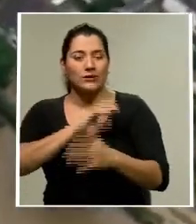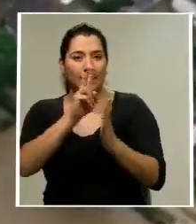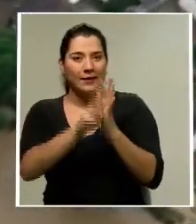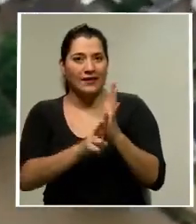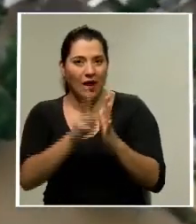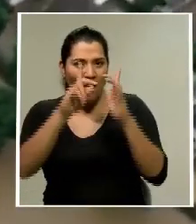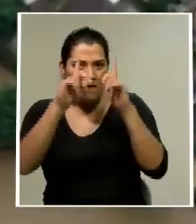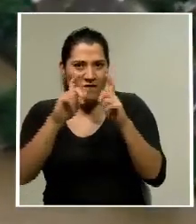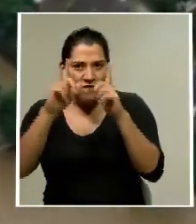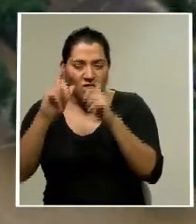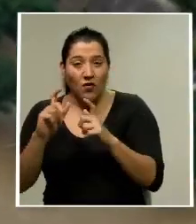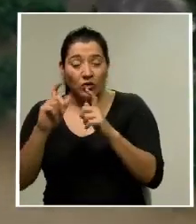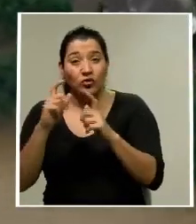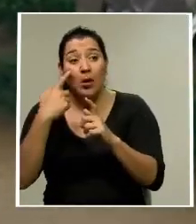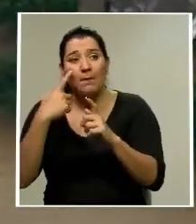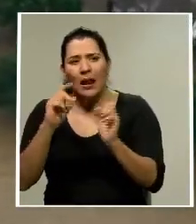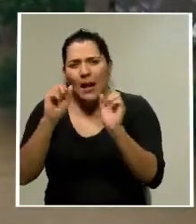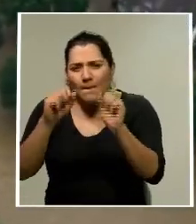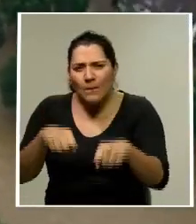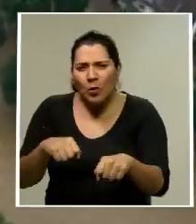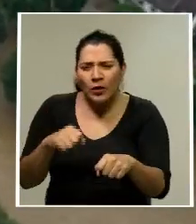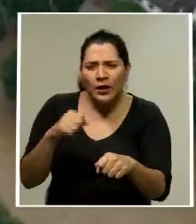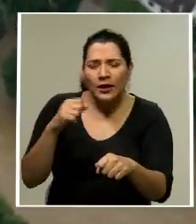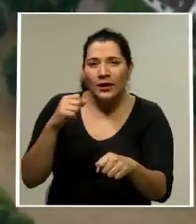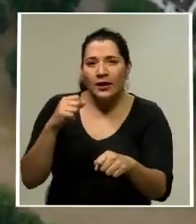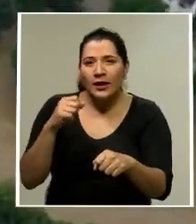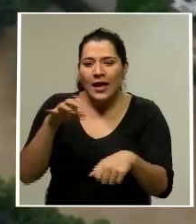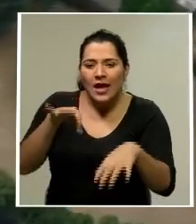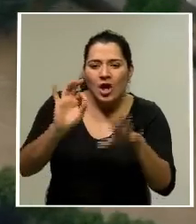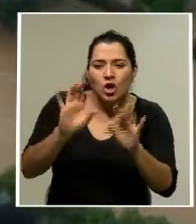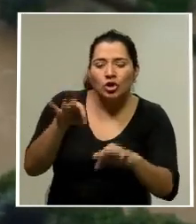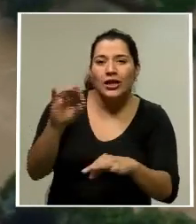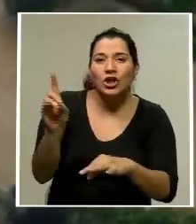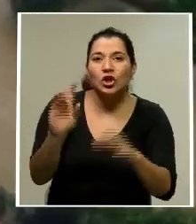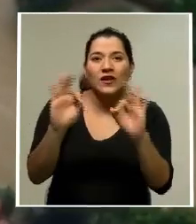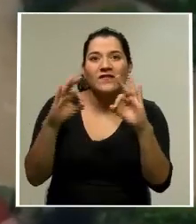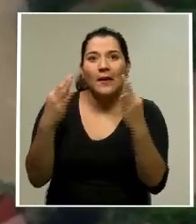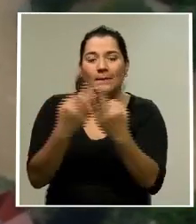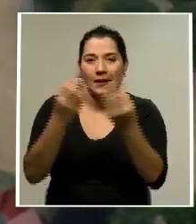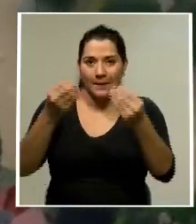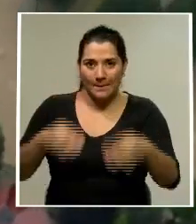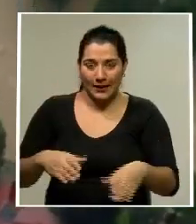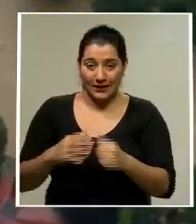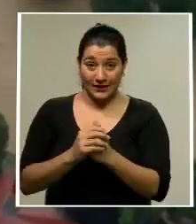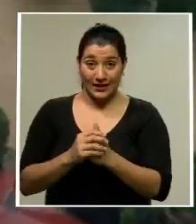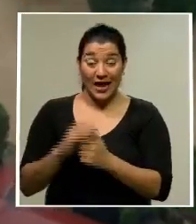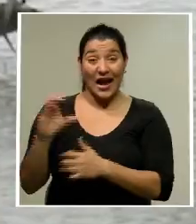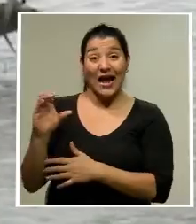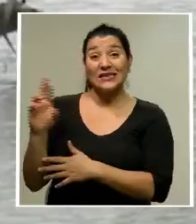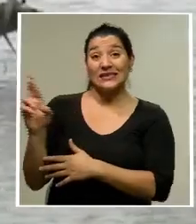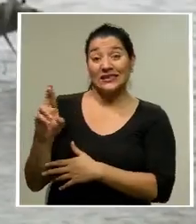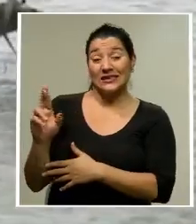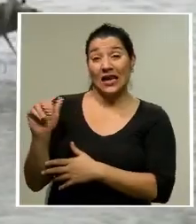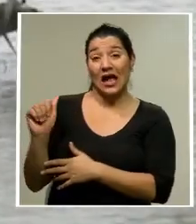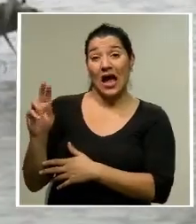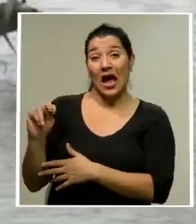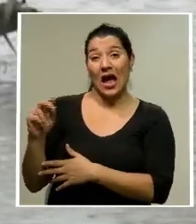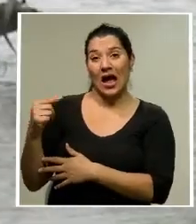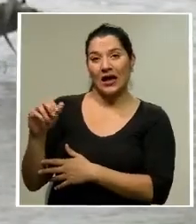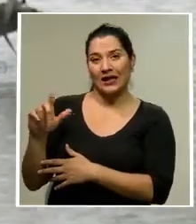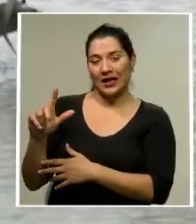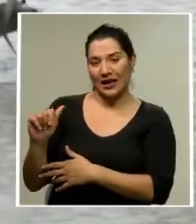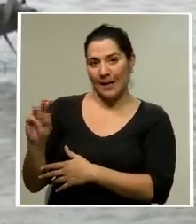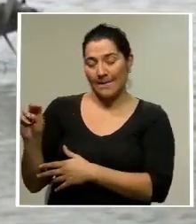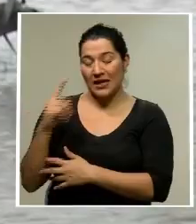que pudieran proporcionar pistas sobre sus familiares desaparecidos. La canciller Angela Merkel dijo estar abrumada